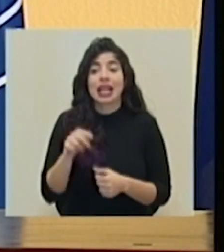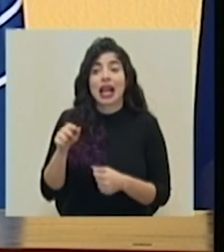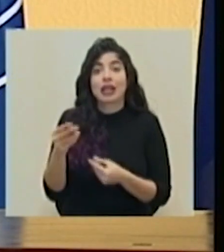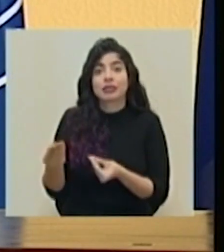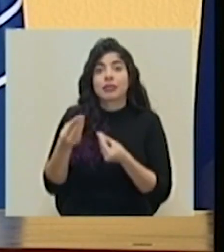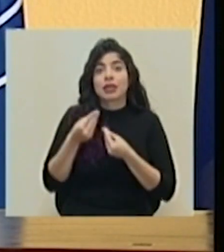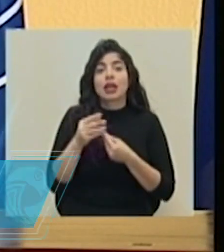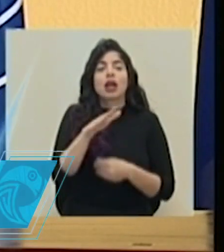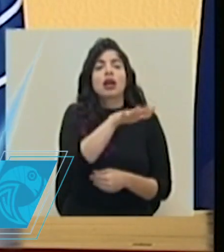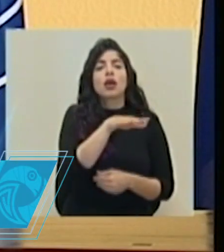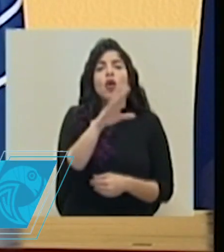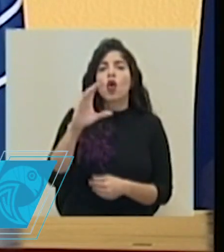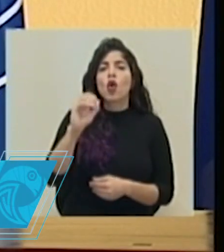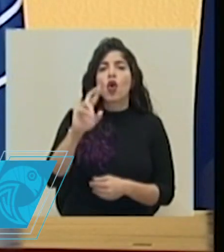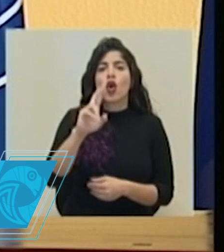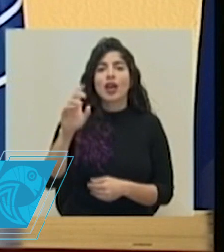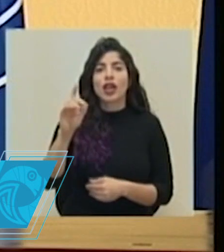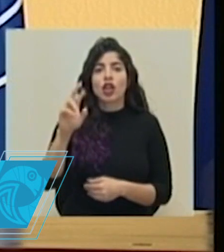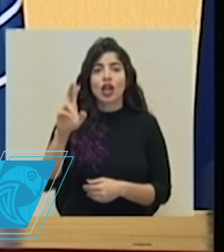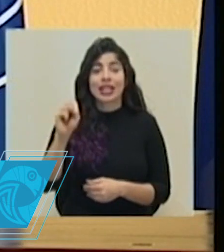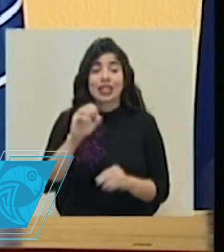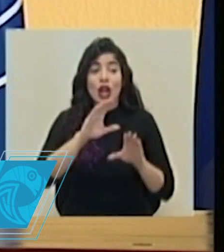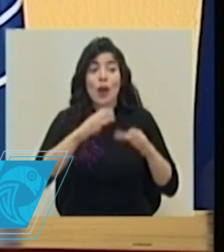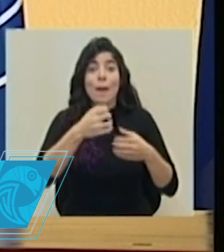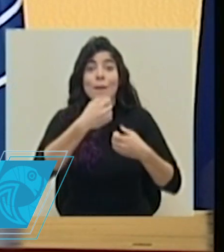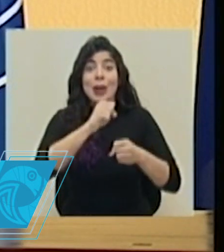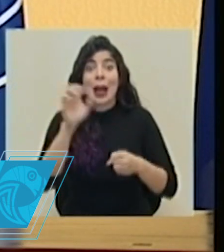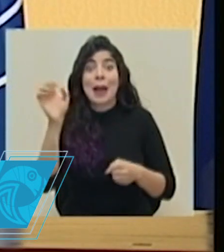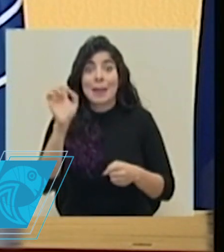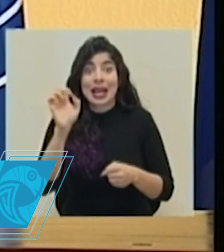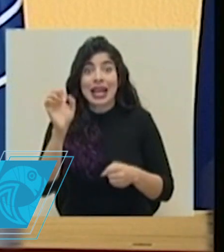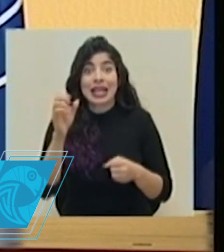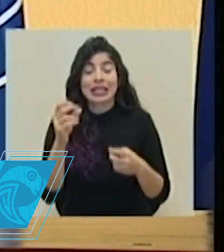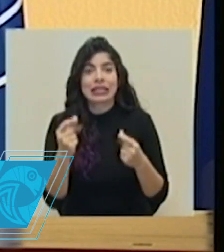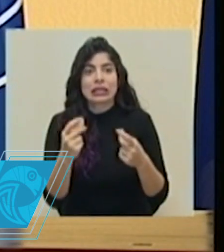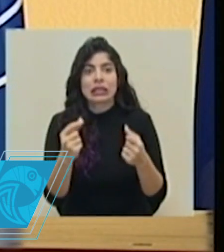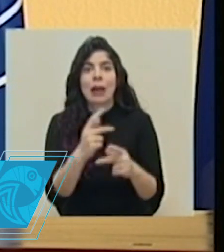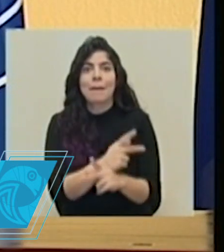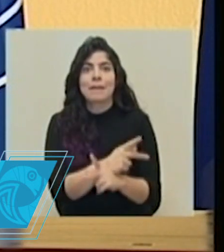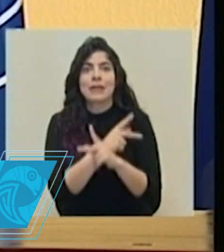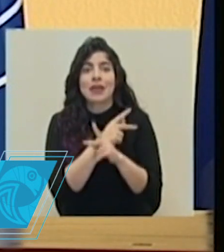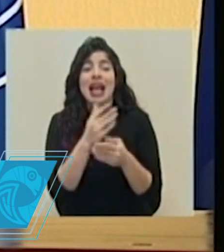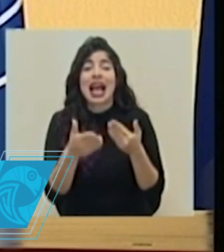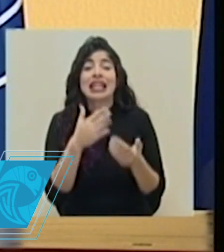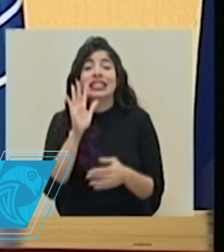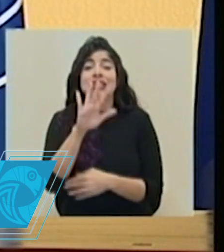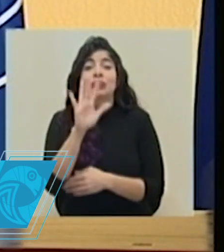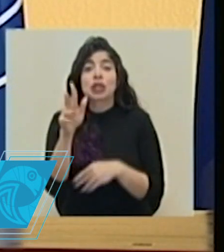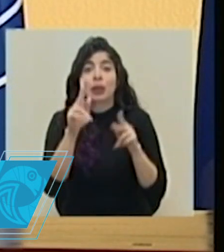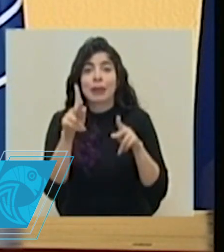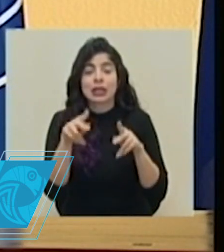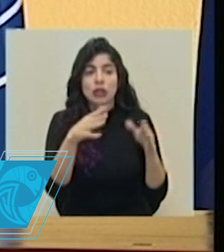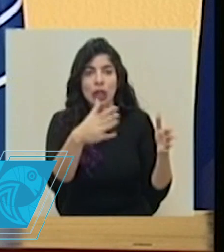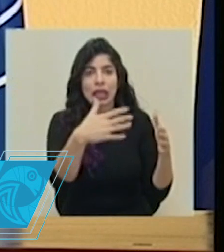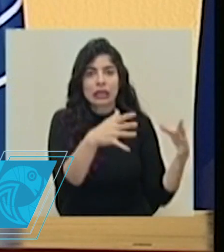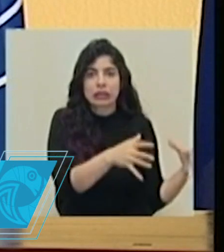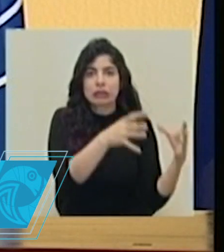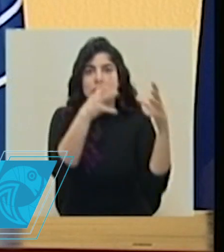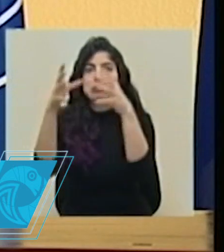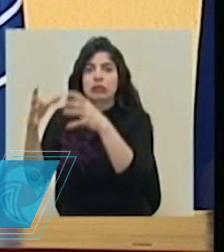son funcionarios locales electos o líderes partidarios, pero sus nombres no aparecen en las boletas de sufragio, por lo que en general